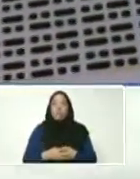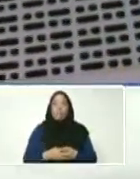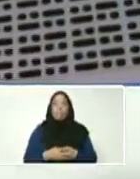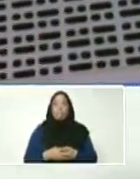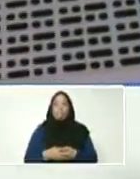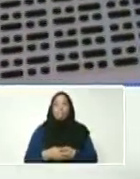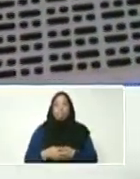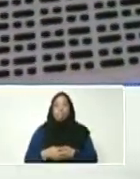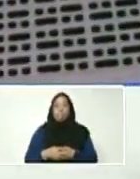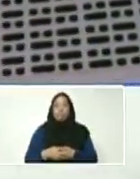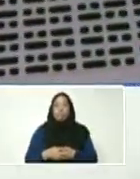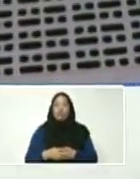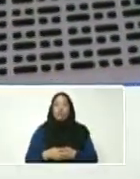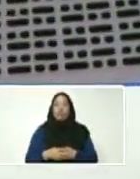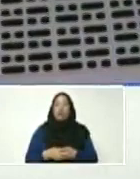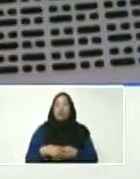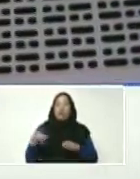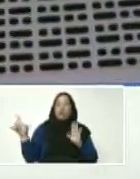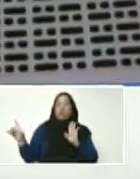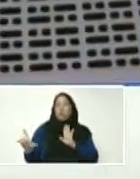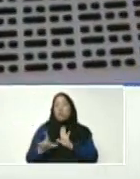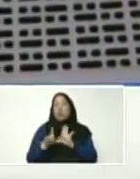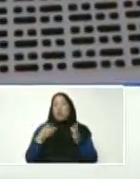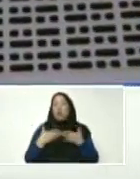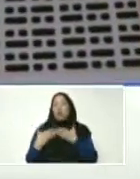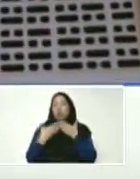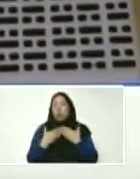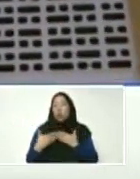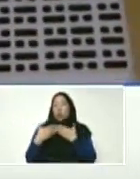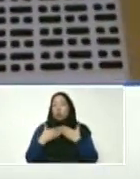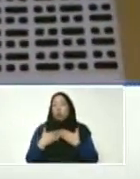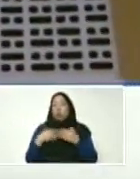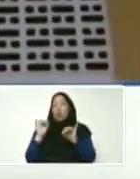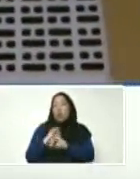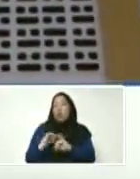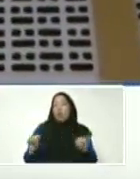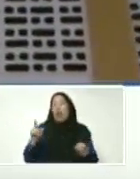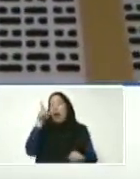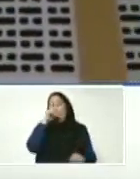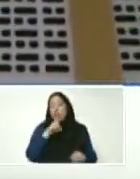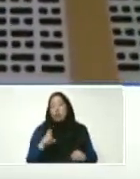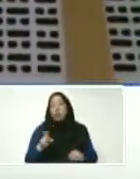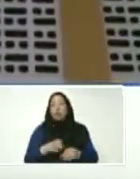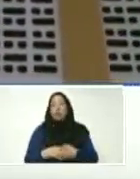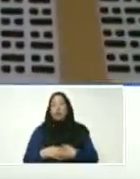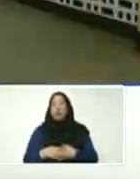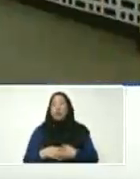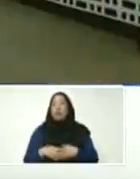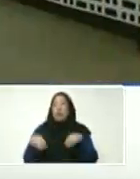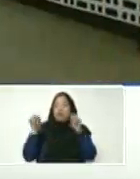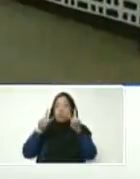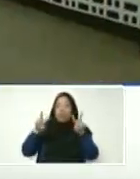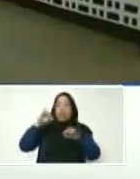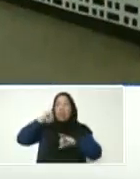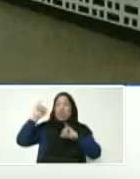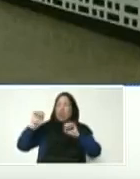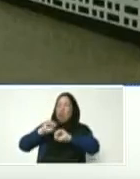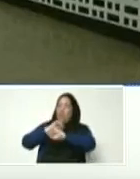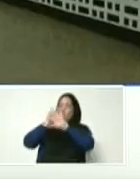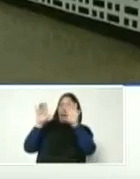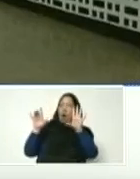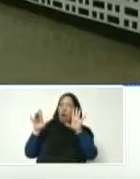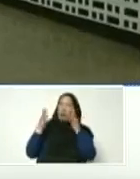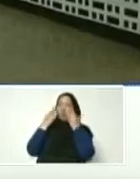Héctor que él el liceo, un liceo que él estudió, al terminar el año escolar, Yelitze, mire esta idea maravillosa.